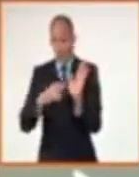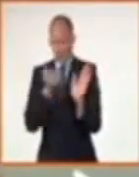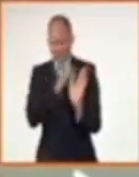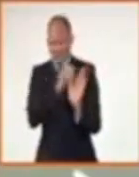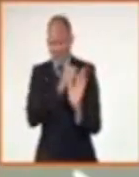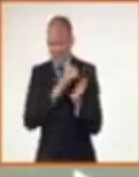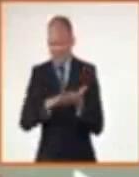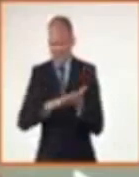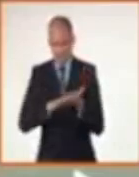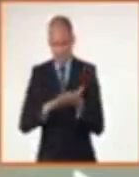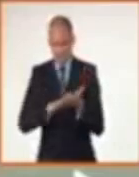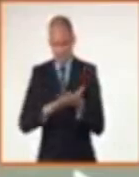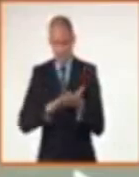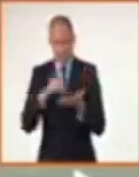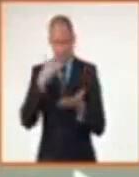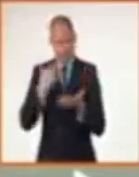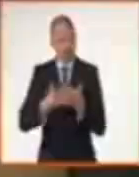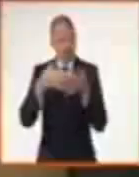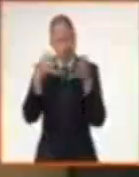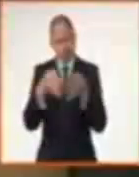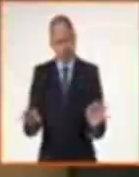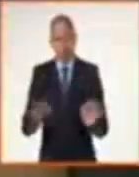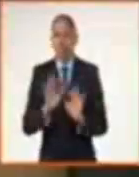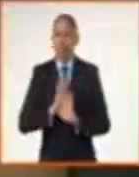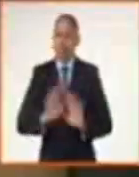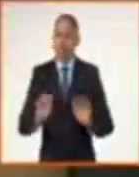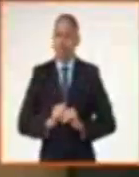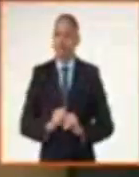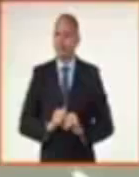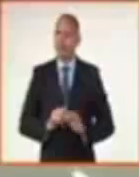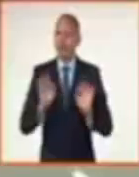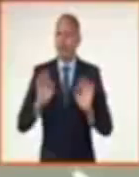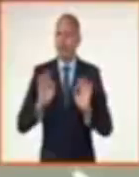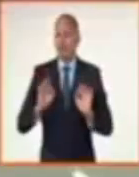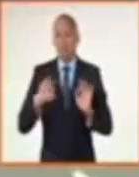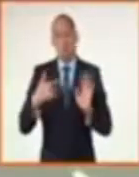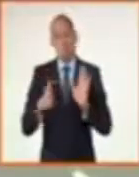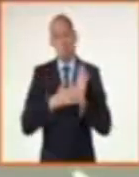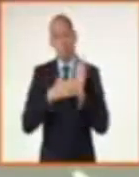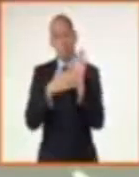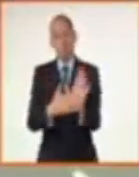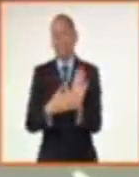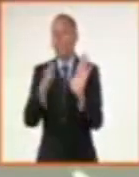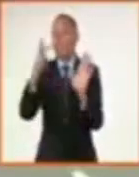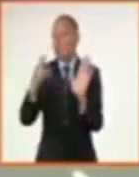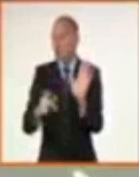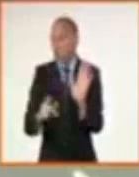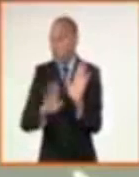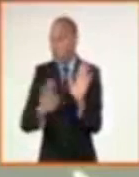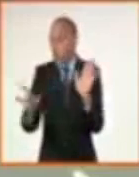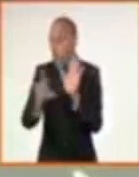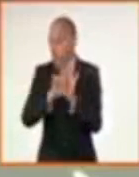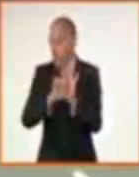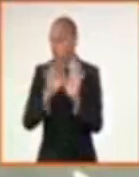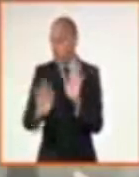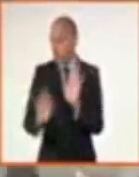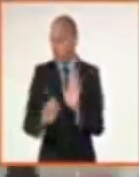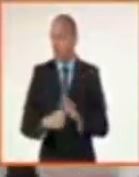este proceso, y descarta cualquier otra valoración. Estos son los resultados, con transparencia y apego a la ley.